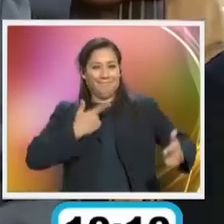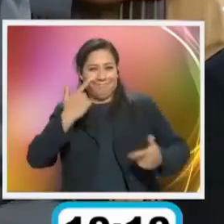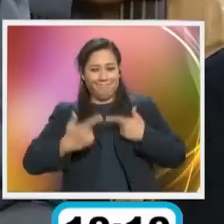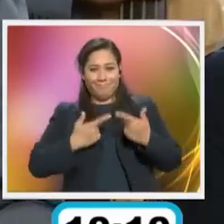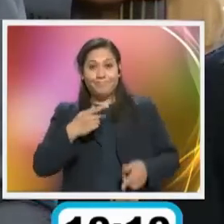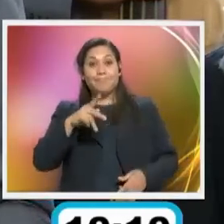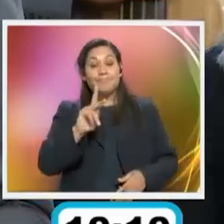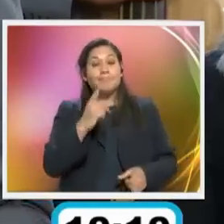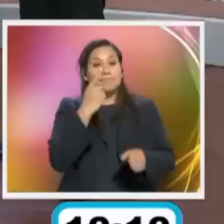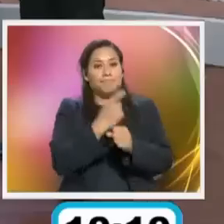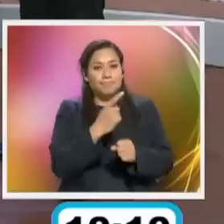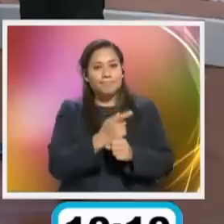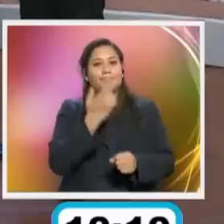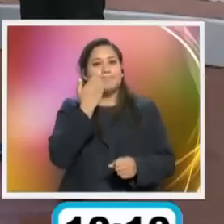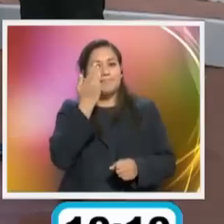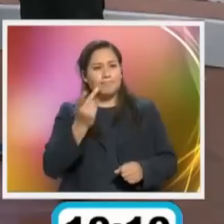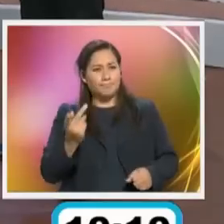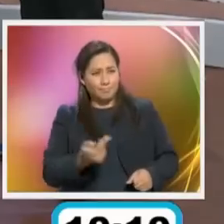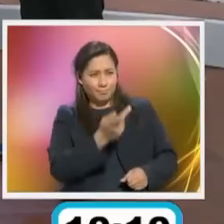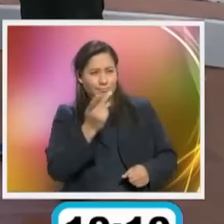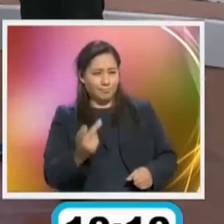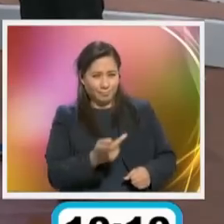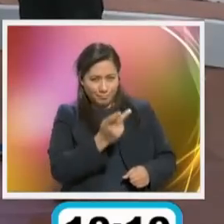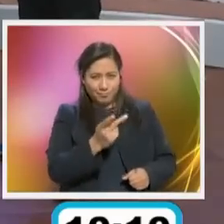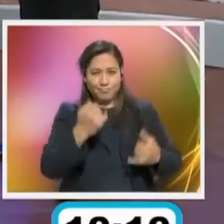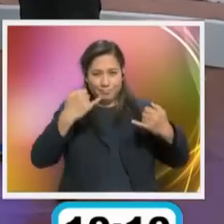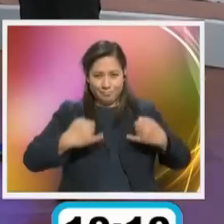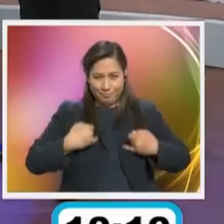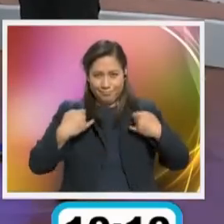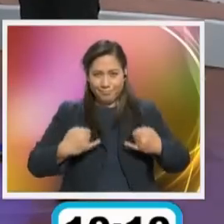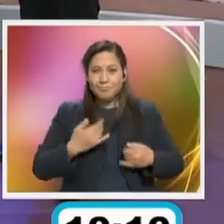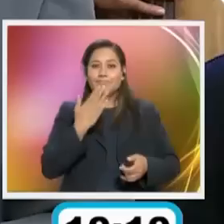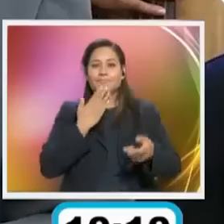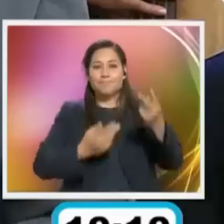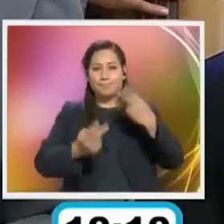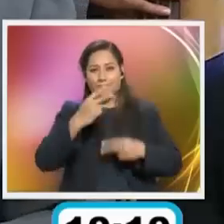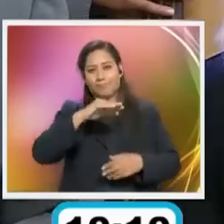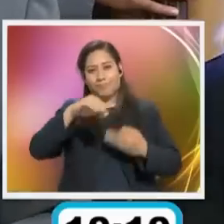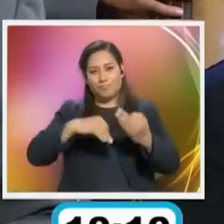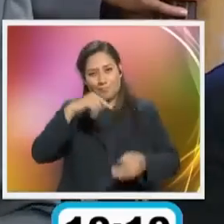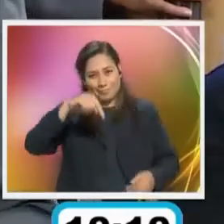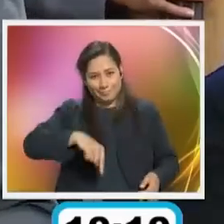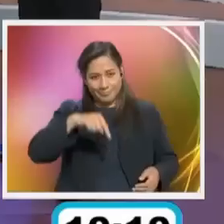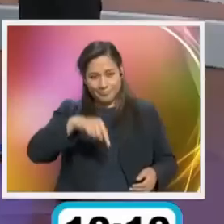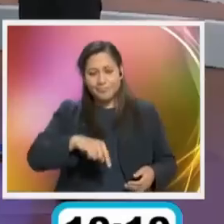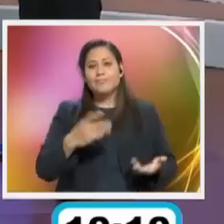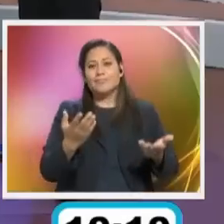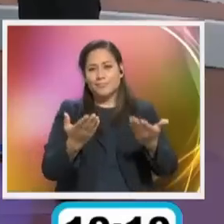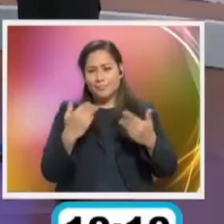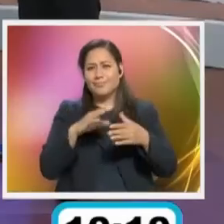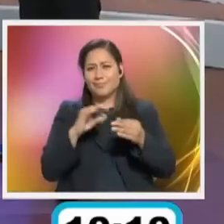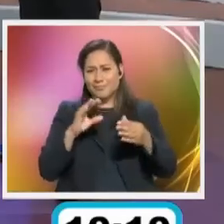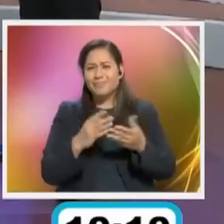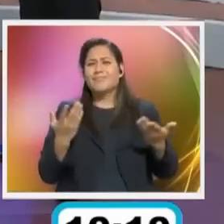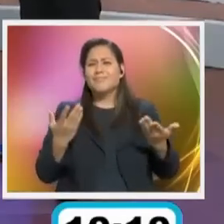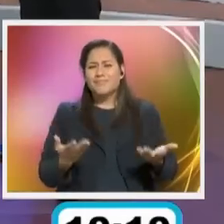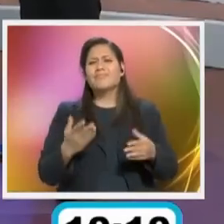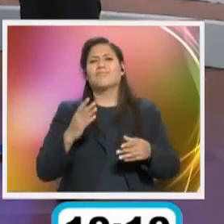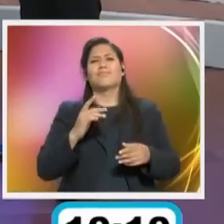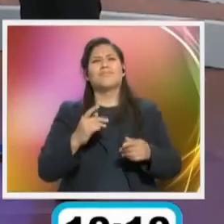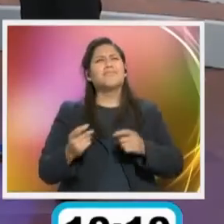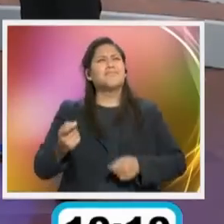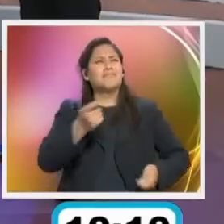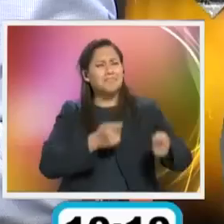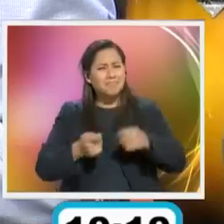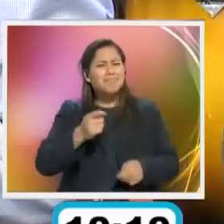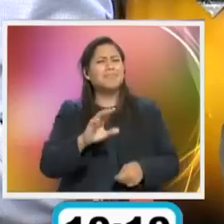Pero antes de eso, yo les quiero hacer unas preguntas, jovenazos. Sí, claro. Bienvenidos todos aquí. Cuéntenos, ¿qué les dio por tocar